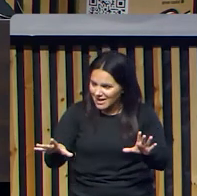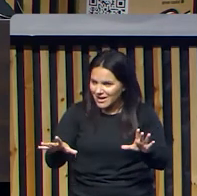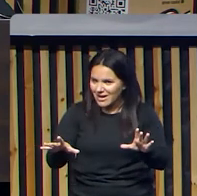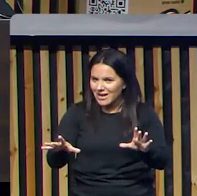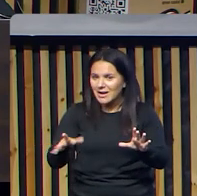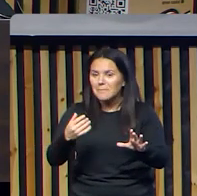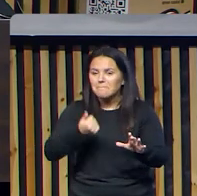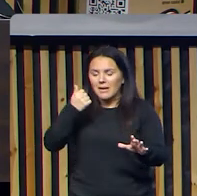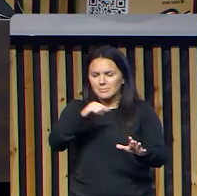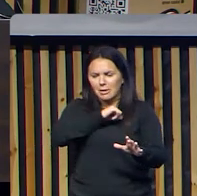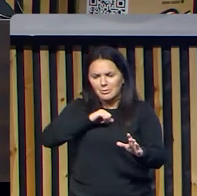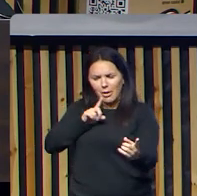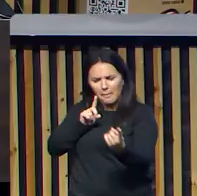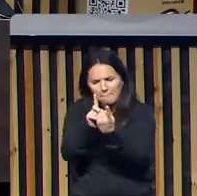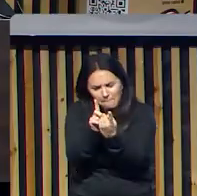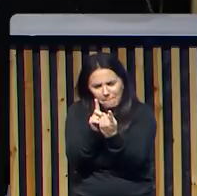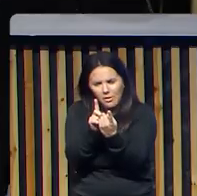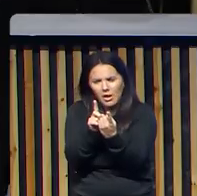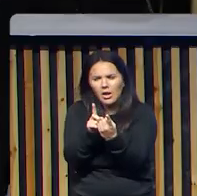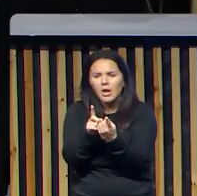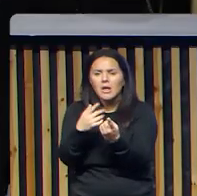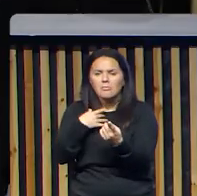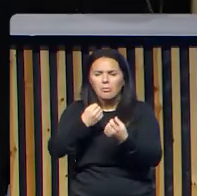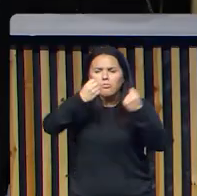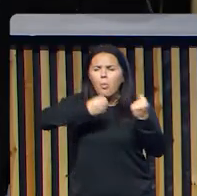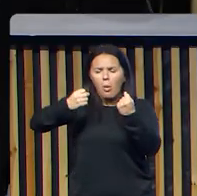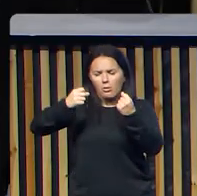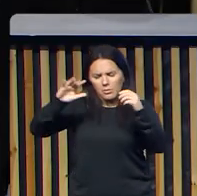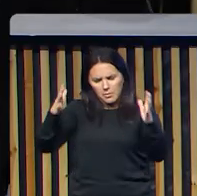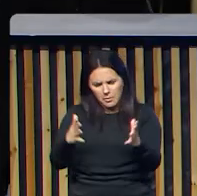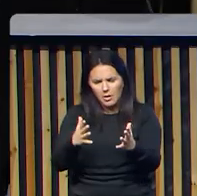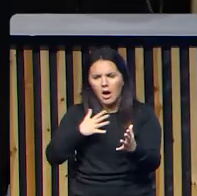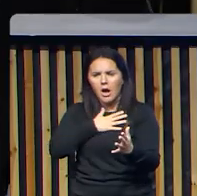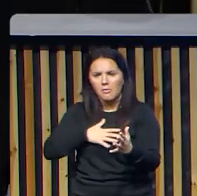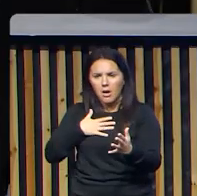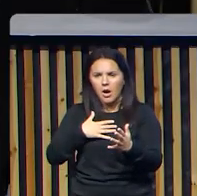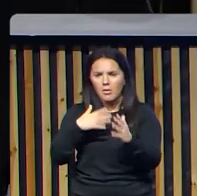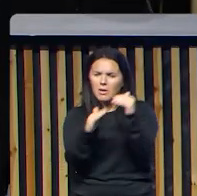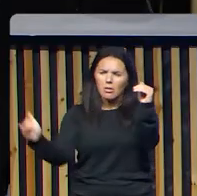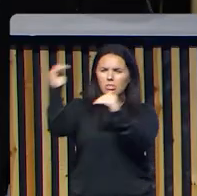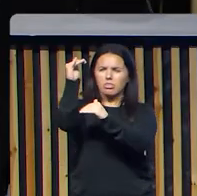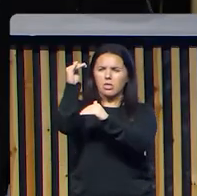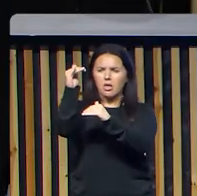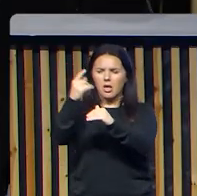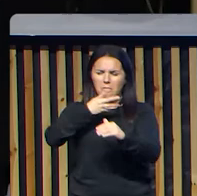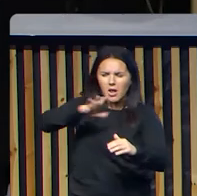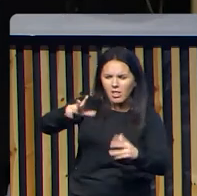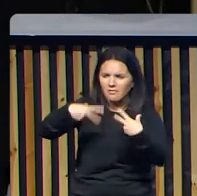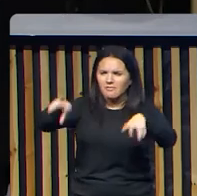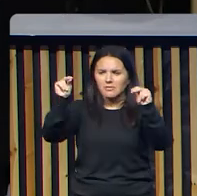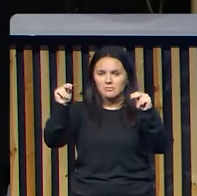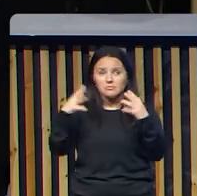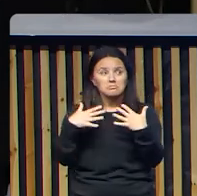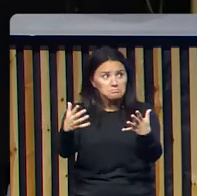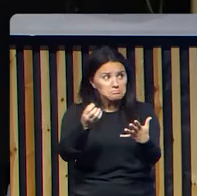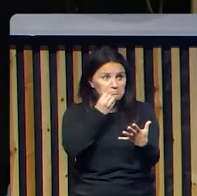impersonal y menos pomposa y más amable menos jerárquica Y amenazante qué os parece